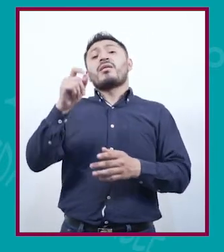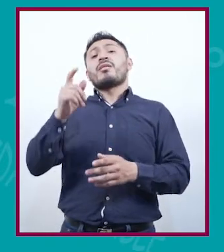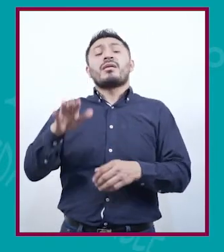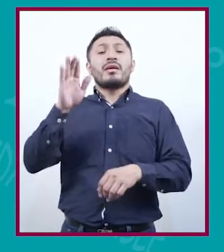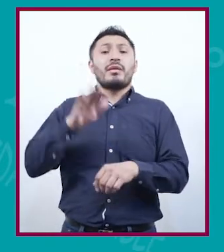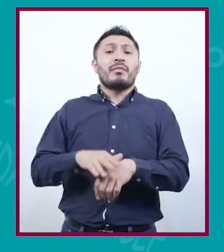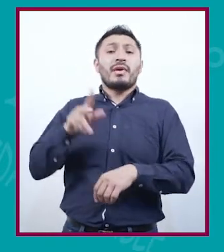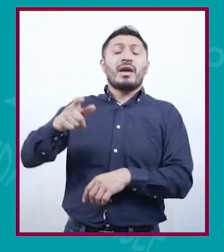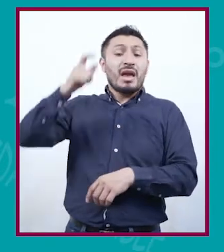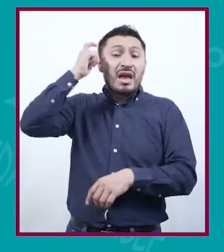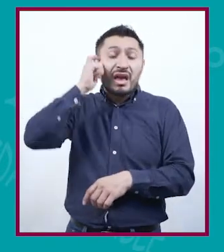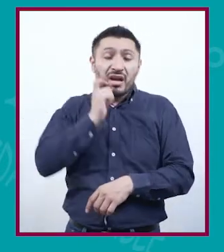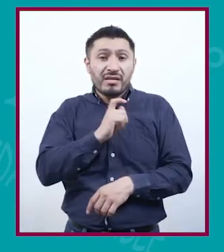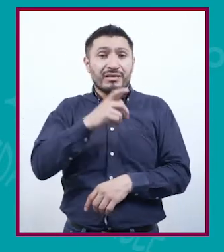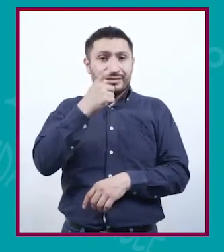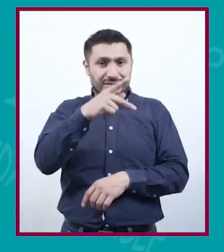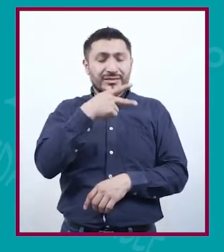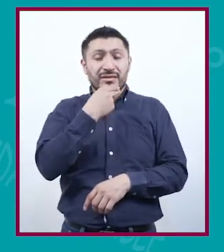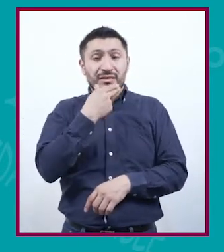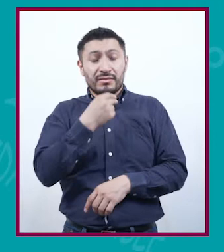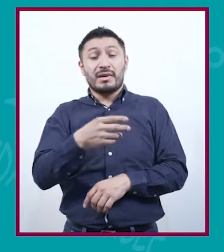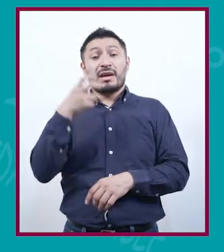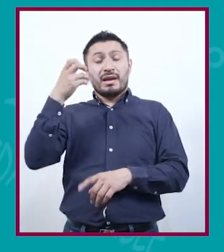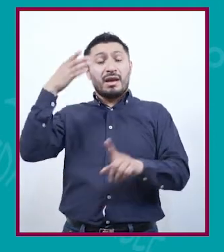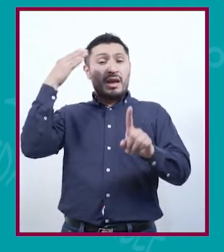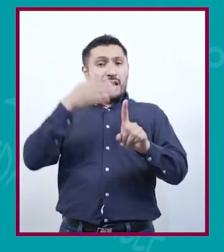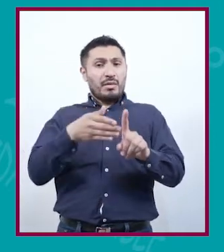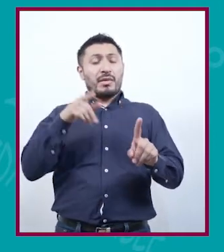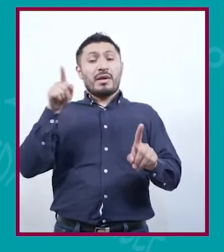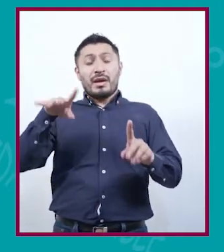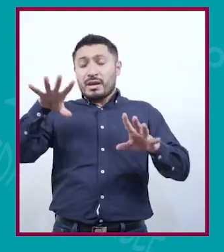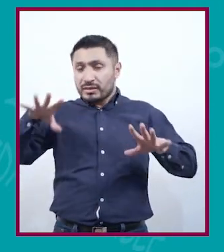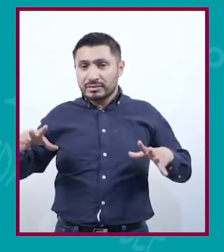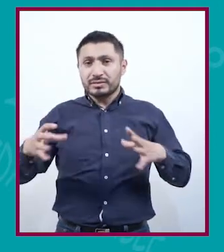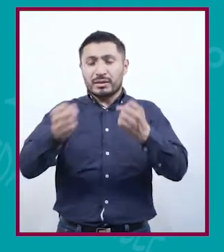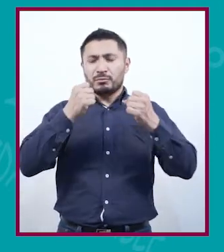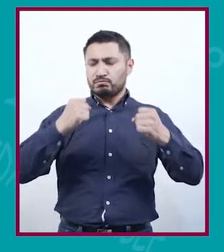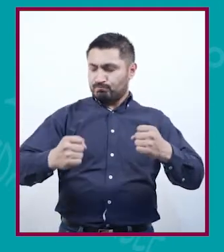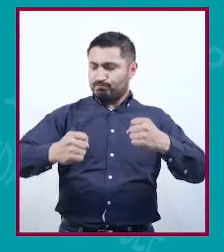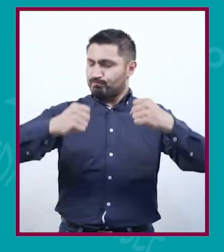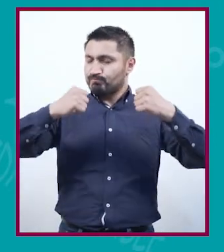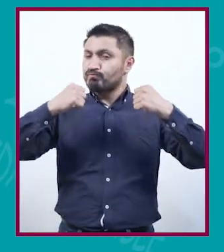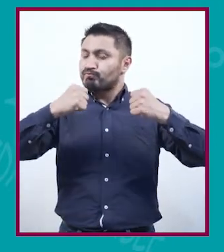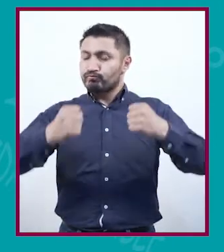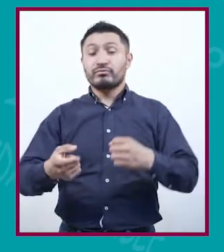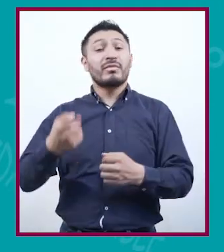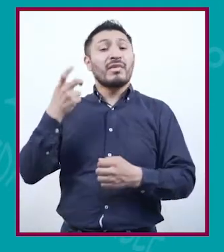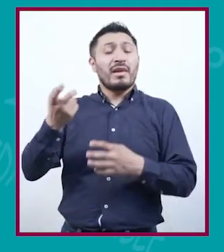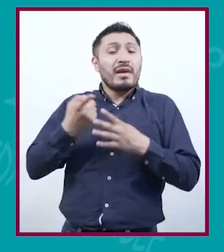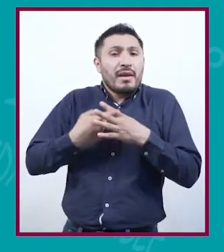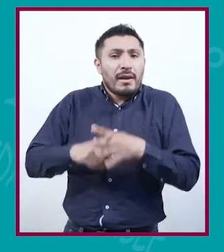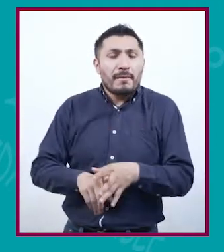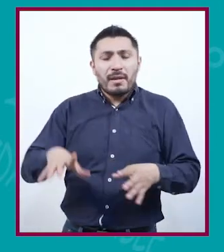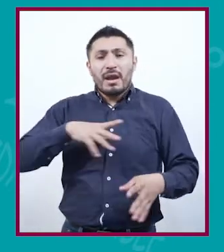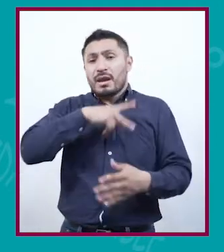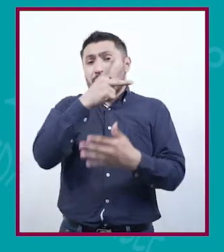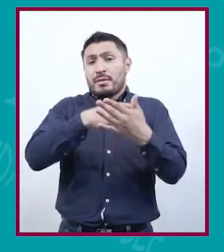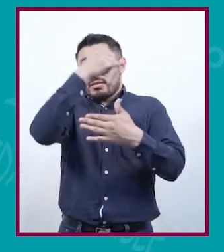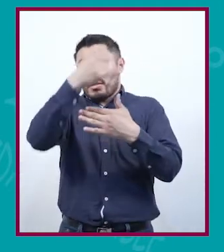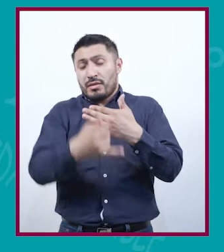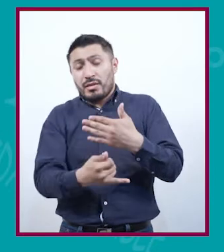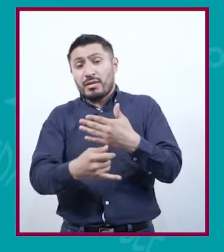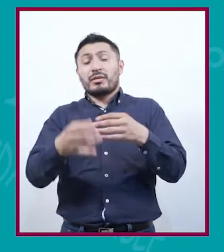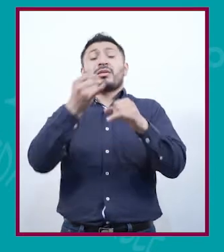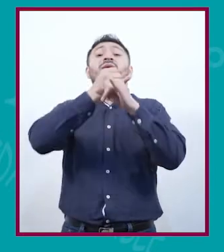1820, particularmente la de Vicente Guerrero. Y es con esta misión con la que recupera fuerza y a partir de ahí genera